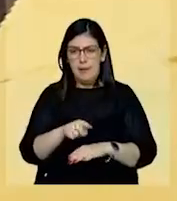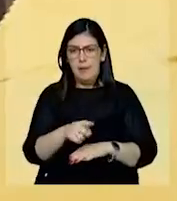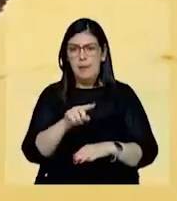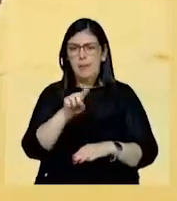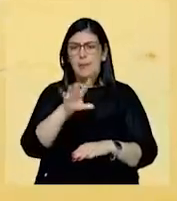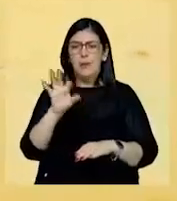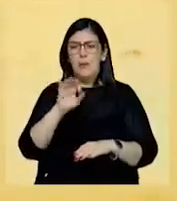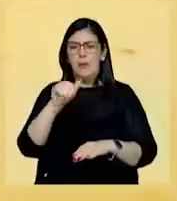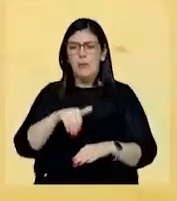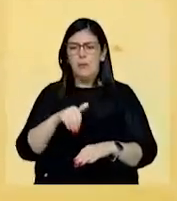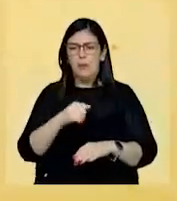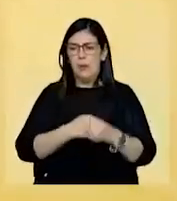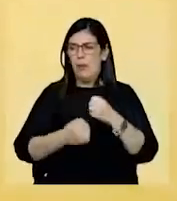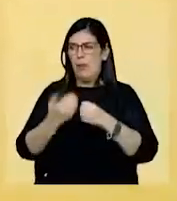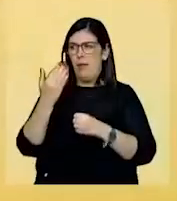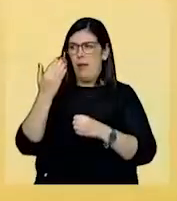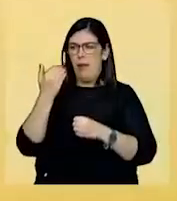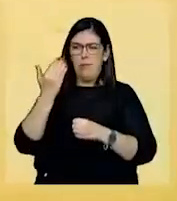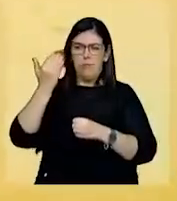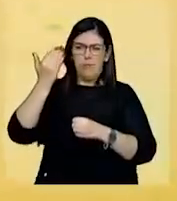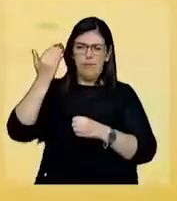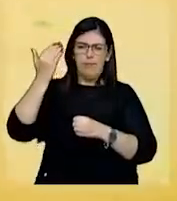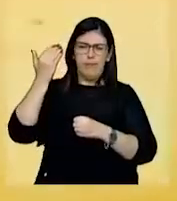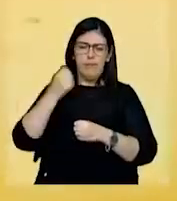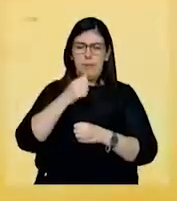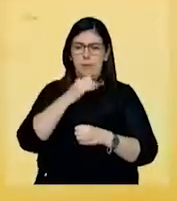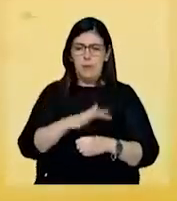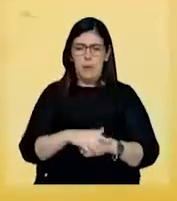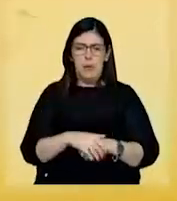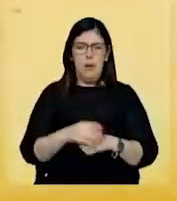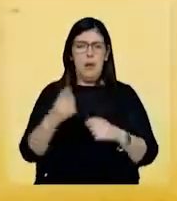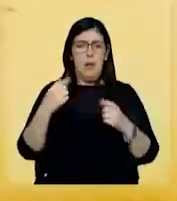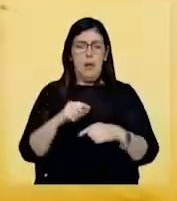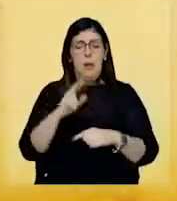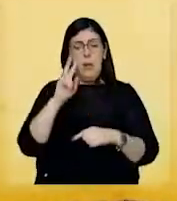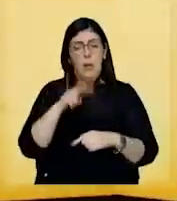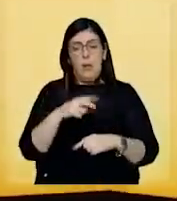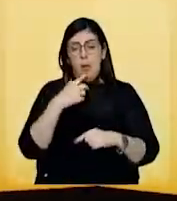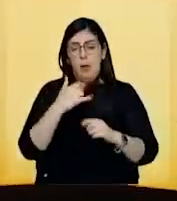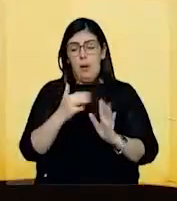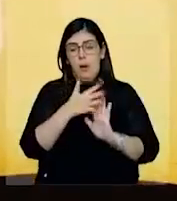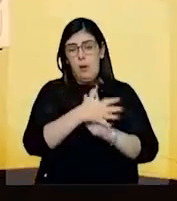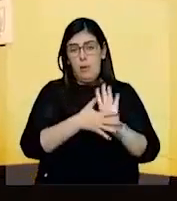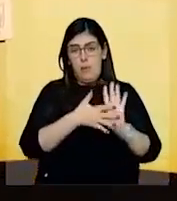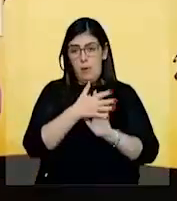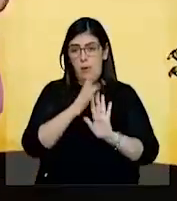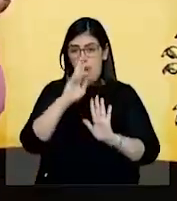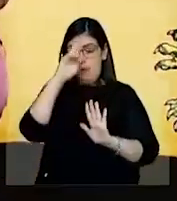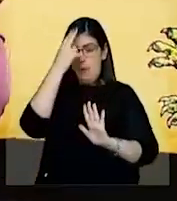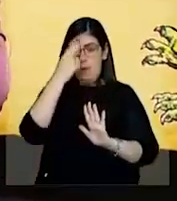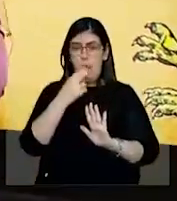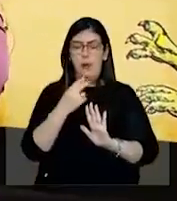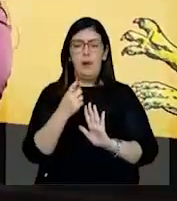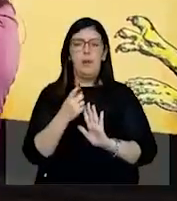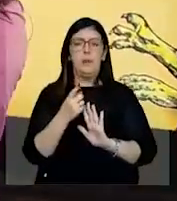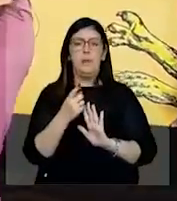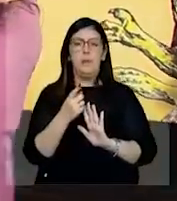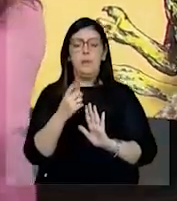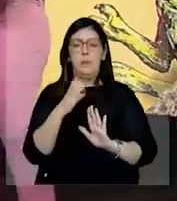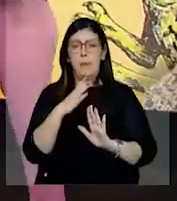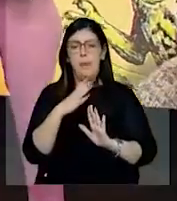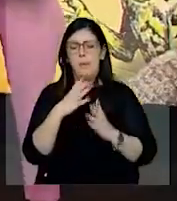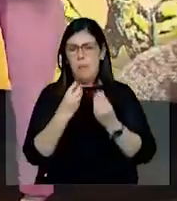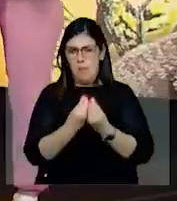años. O sea, hay que ir muy atrás en la historia. Pero si vemos el mapa de nuestro país, como les decía, tenemos